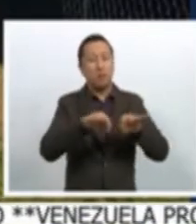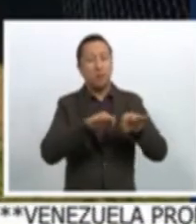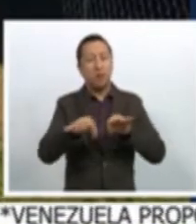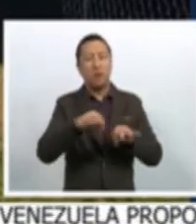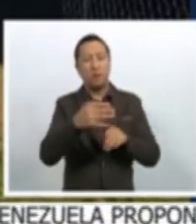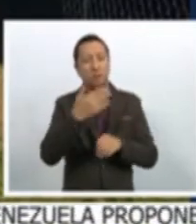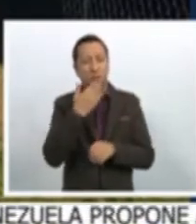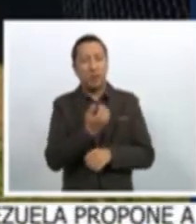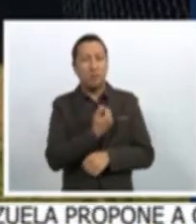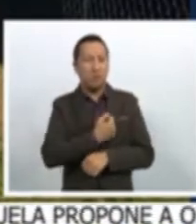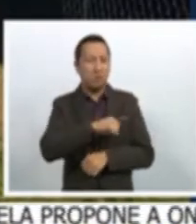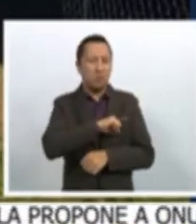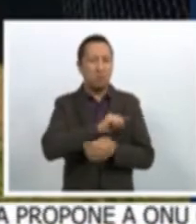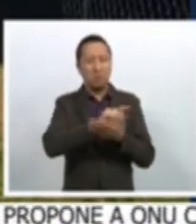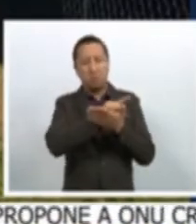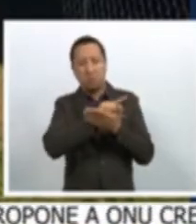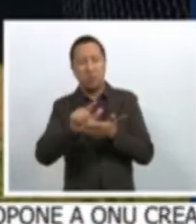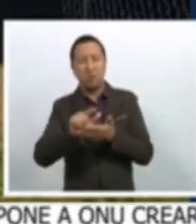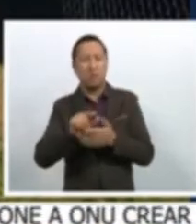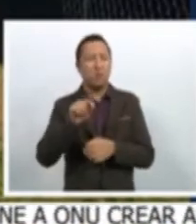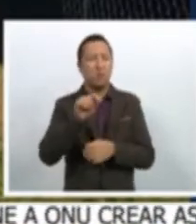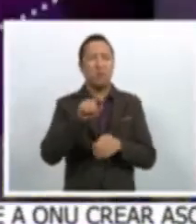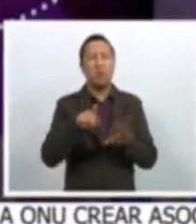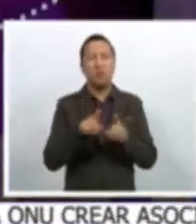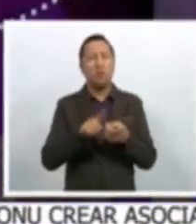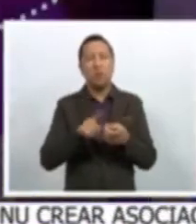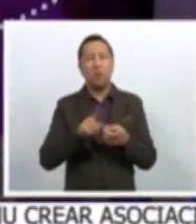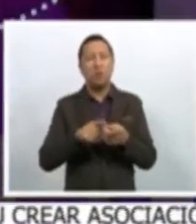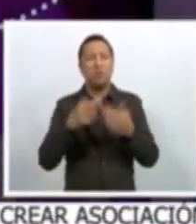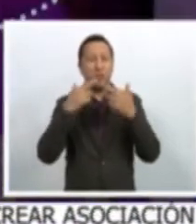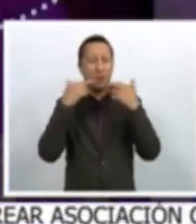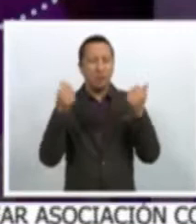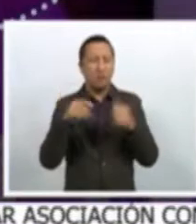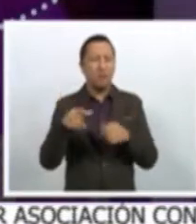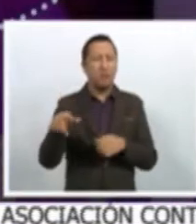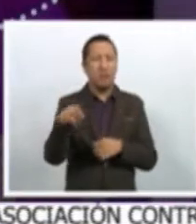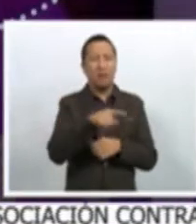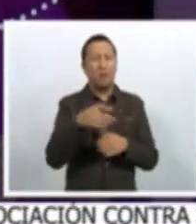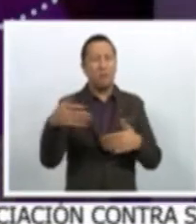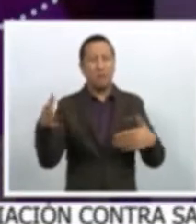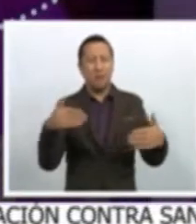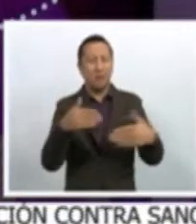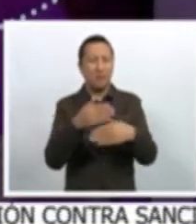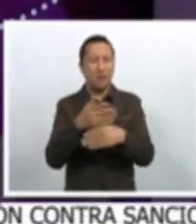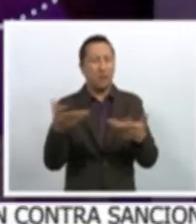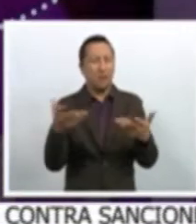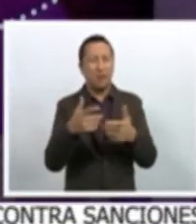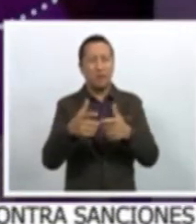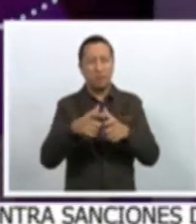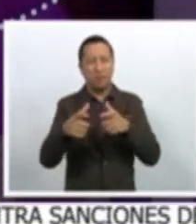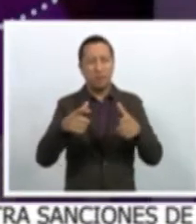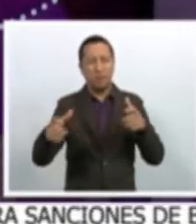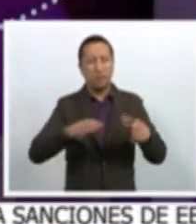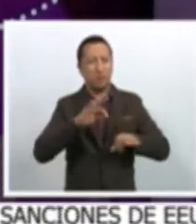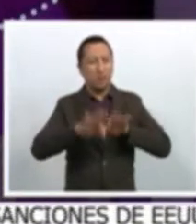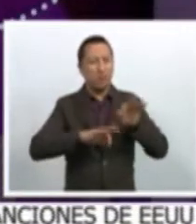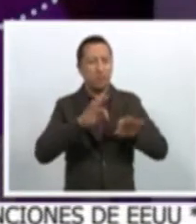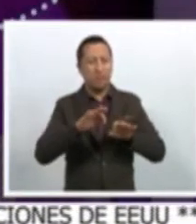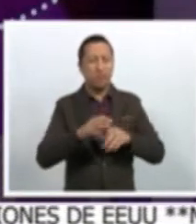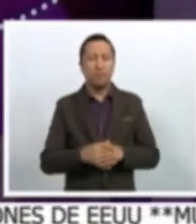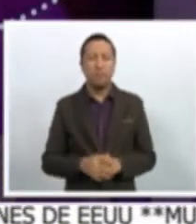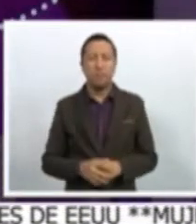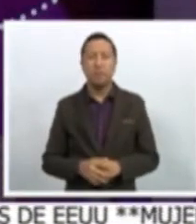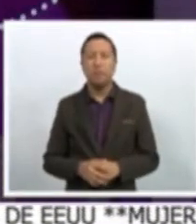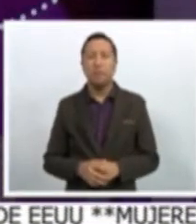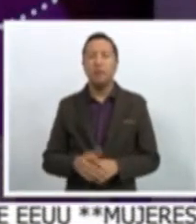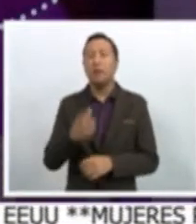los productos en las granjas acuícolas. En más noticias, prácticamente abandonados a su suerte están los campesinos y